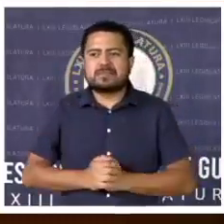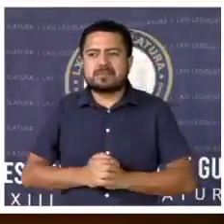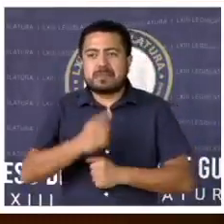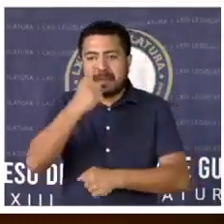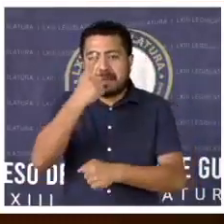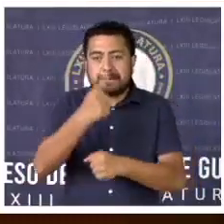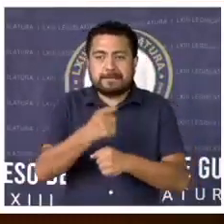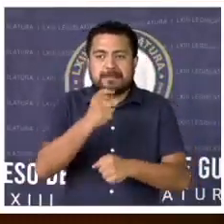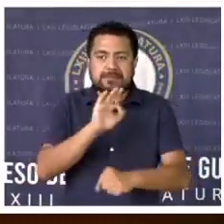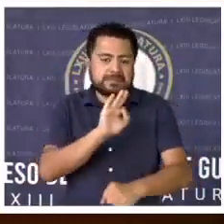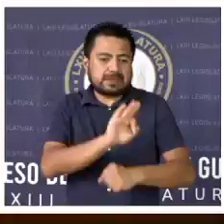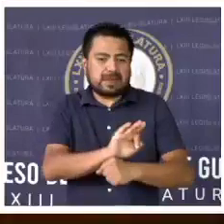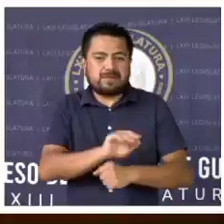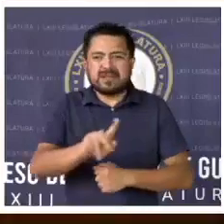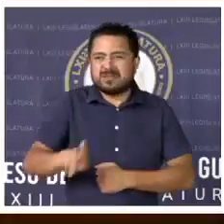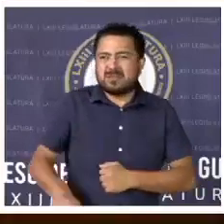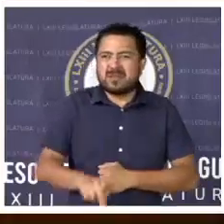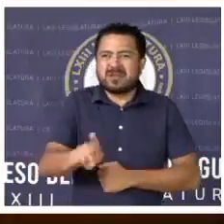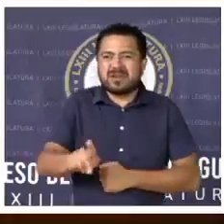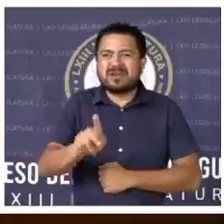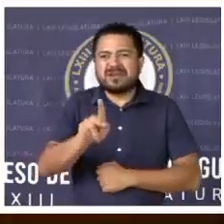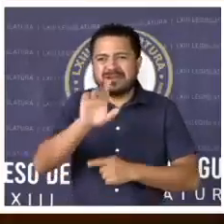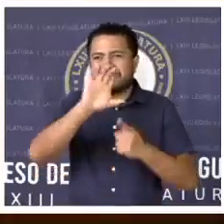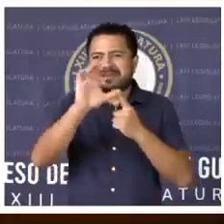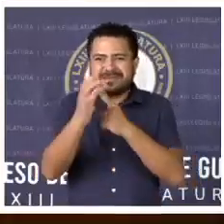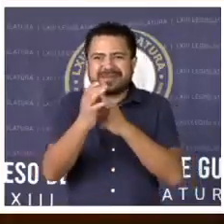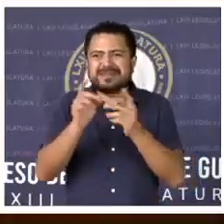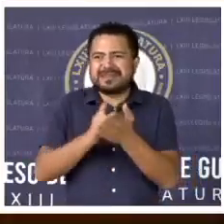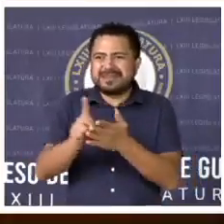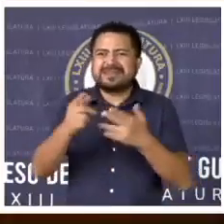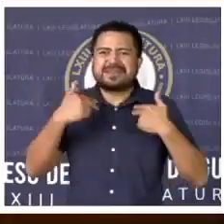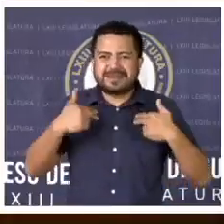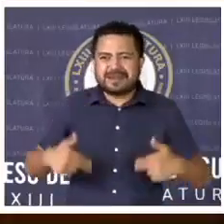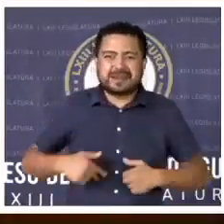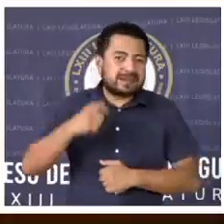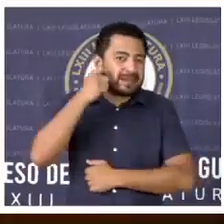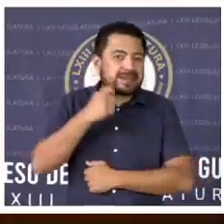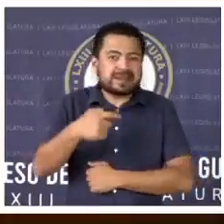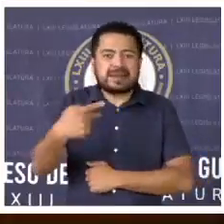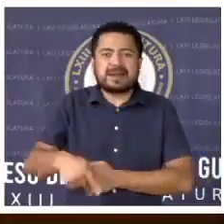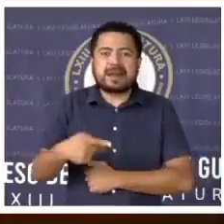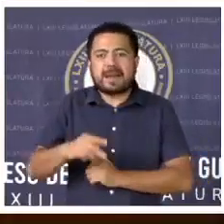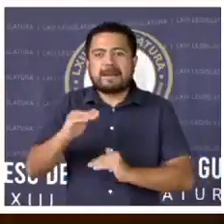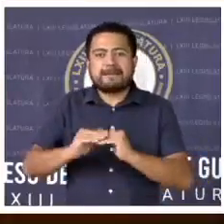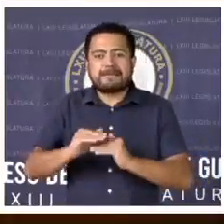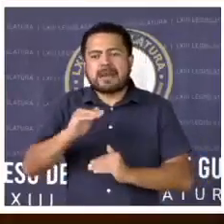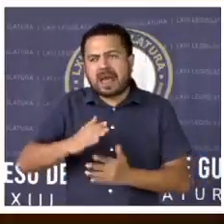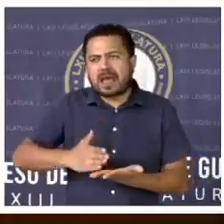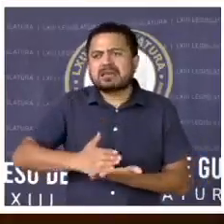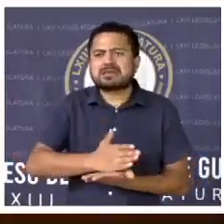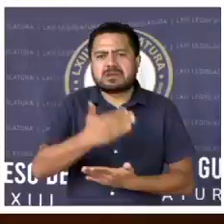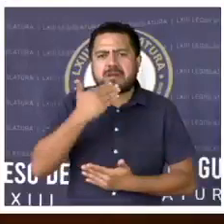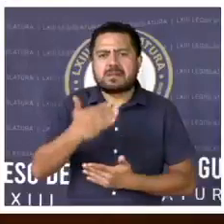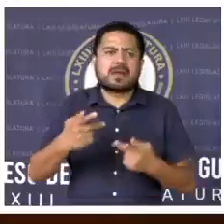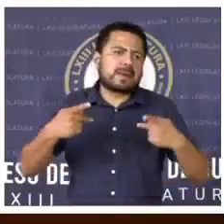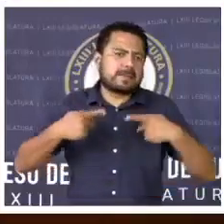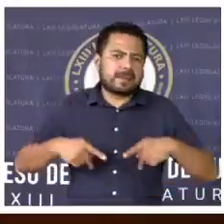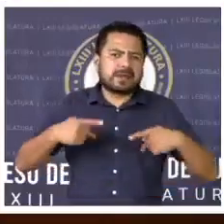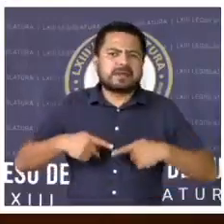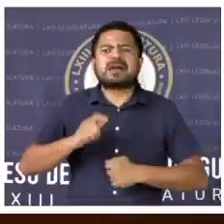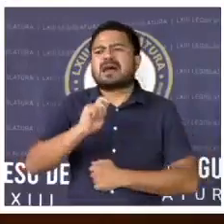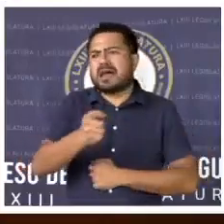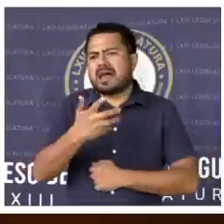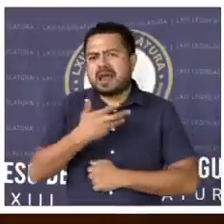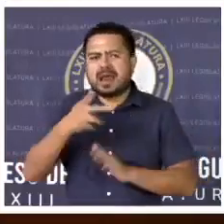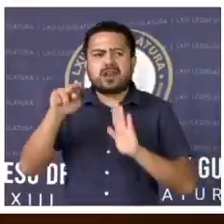primero que el defensor del pueblo la comisión de derechos humanos de Guerrero sea más accesible al público que